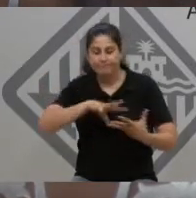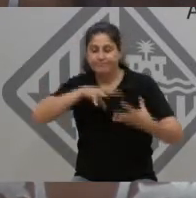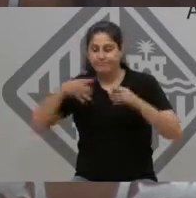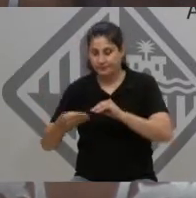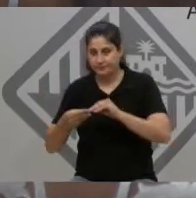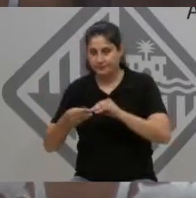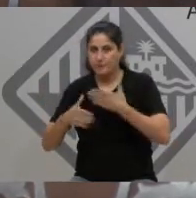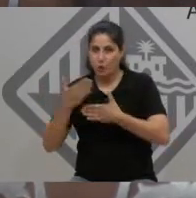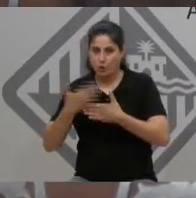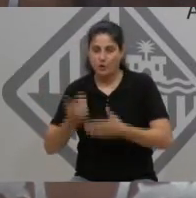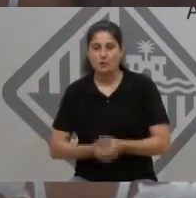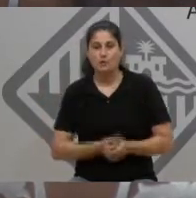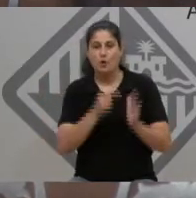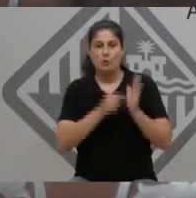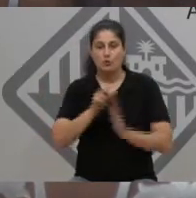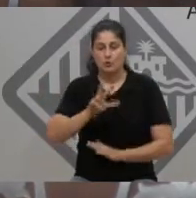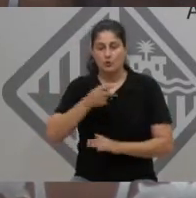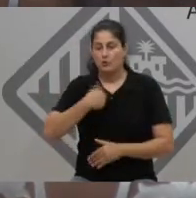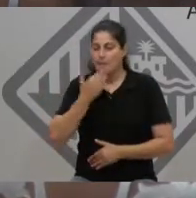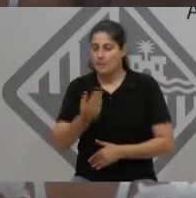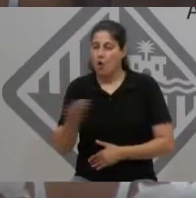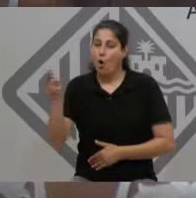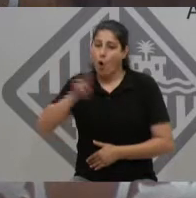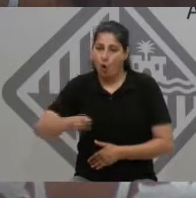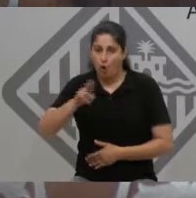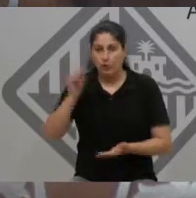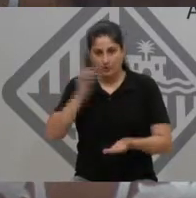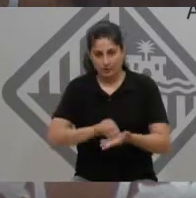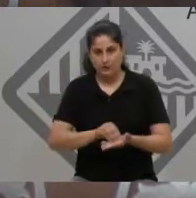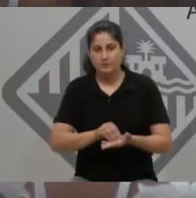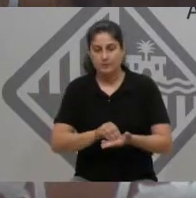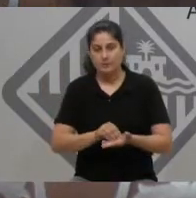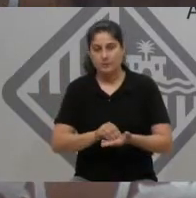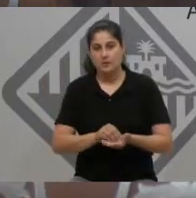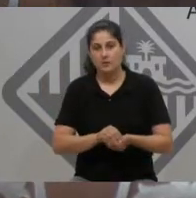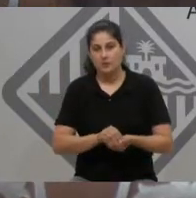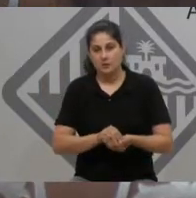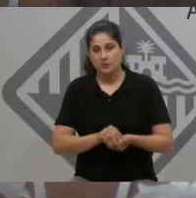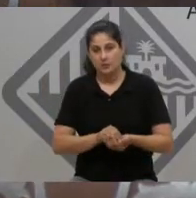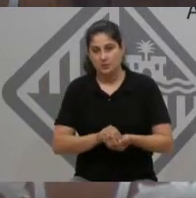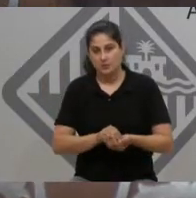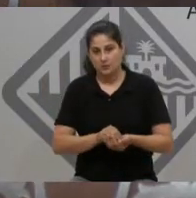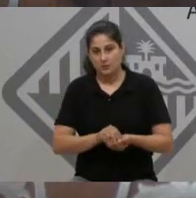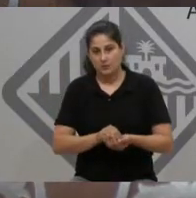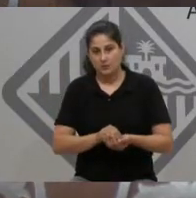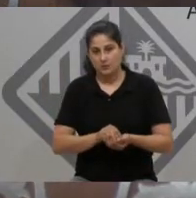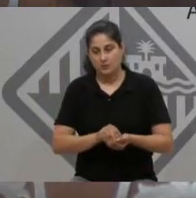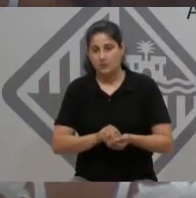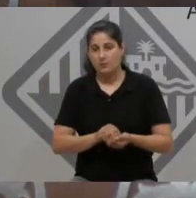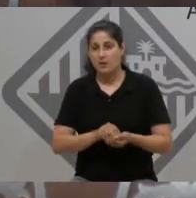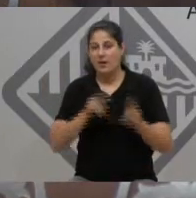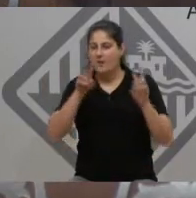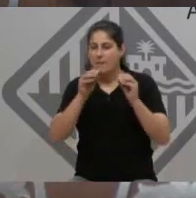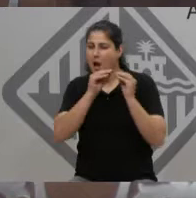punto 3, una vez más, pedimos que se haga efectivo lo aprobado por unanimidad en